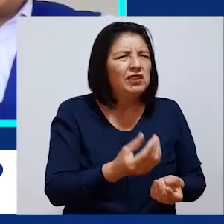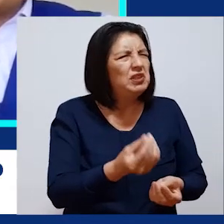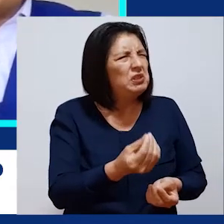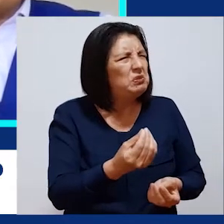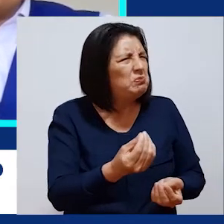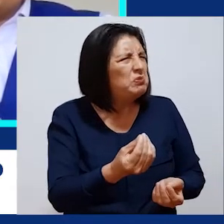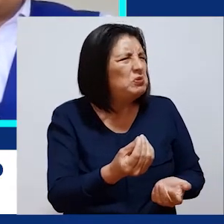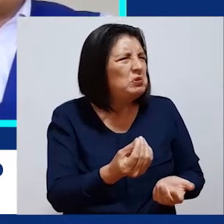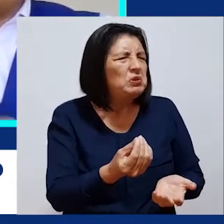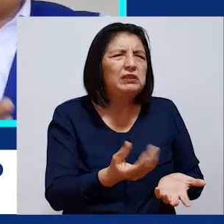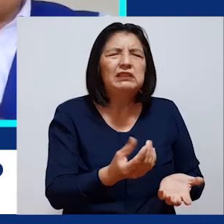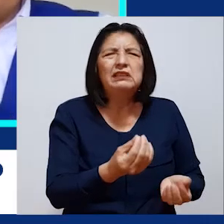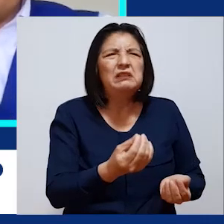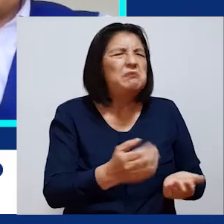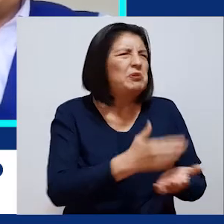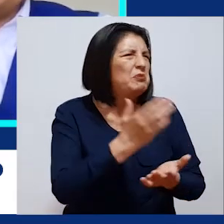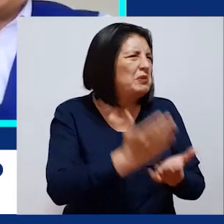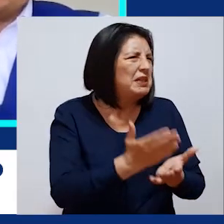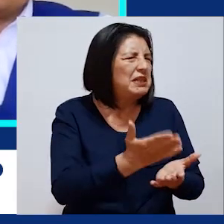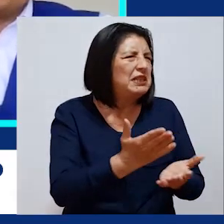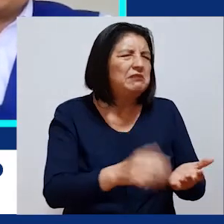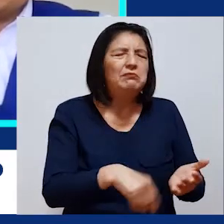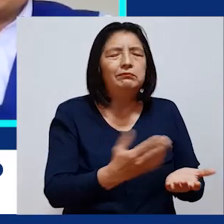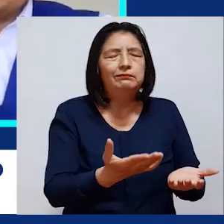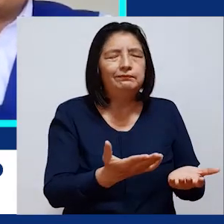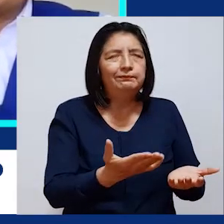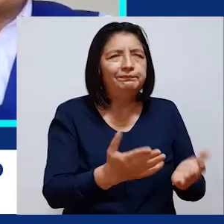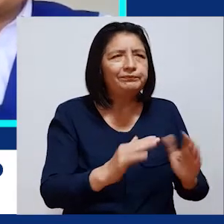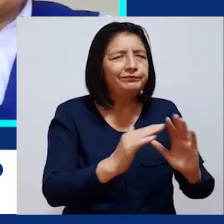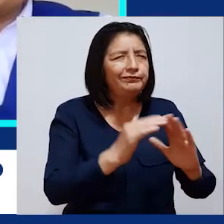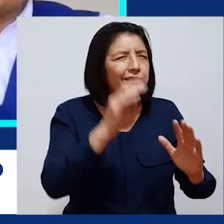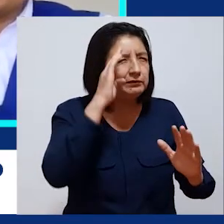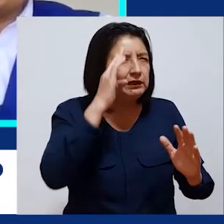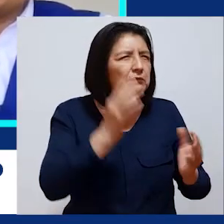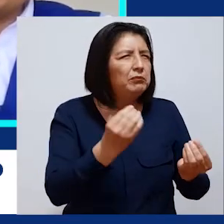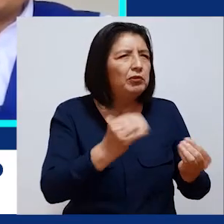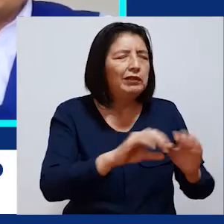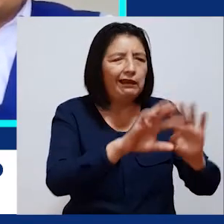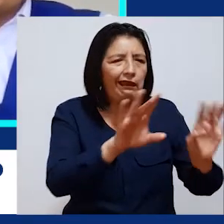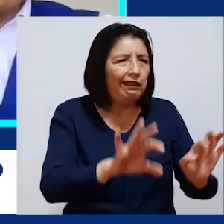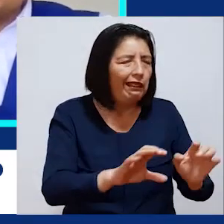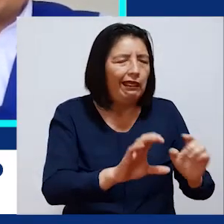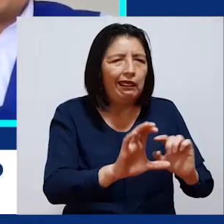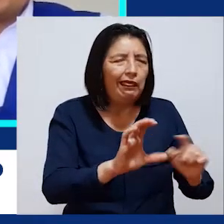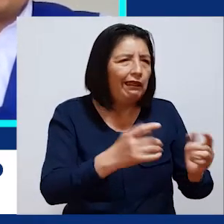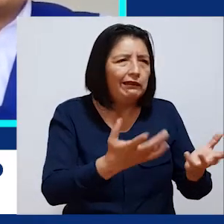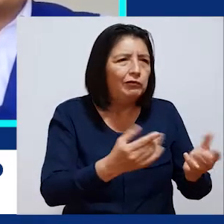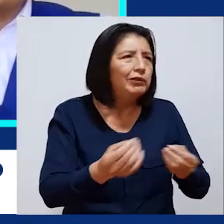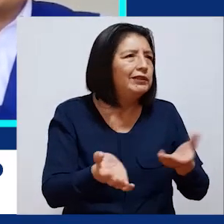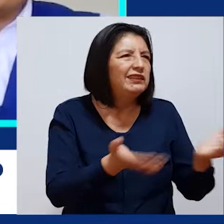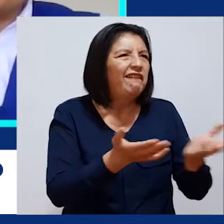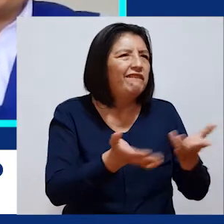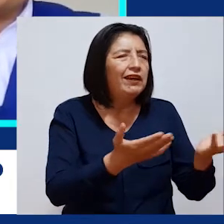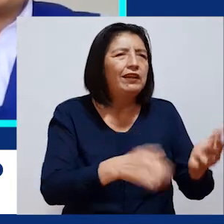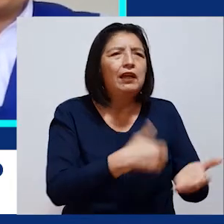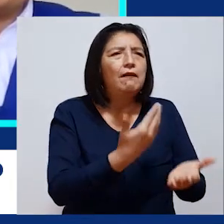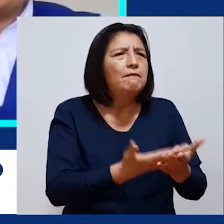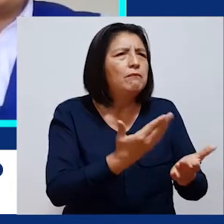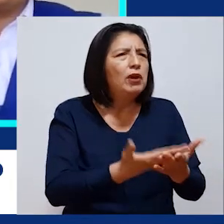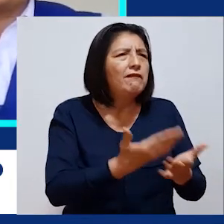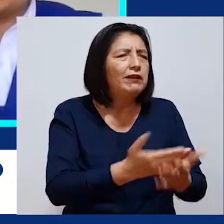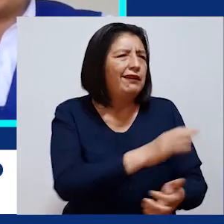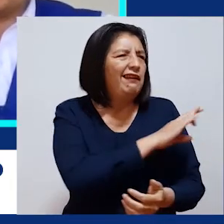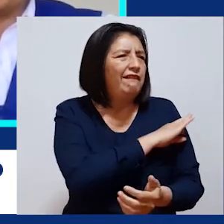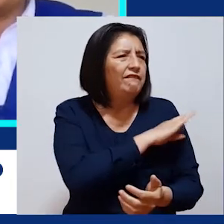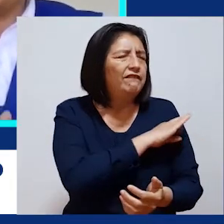y por los problemas que habían en la comisaría de los sistemas informáticos, no podían trasladar las pruebas que ella